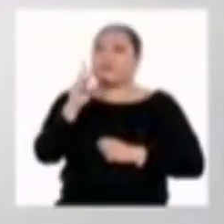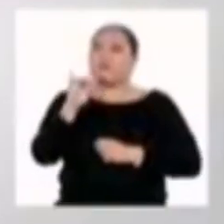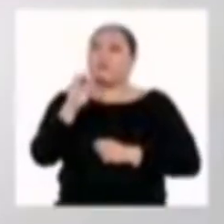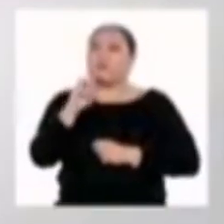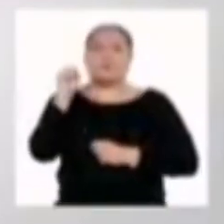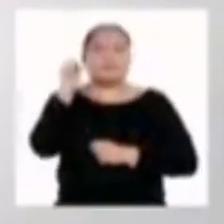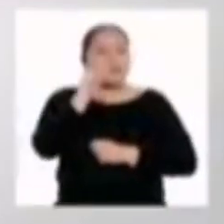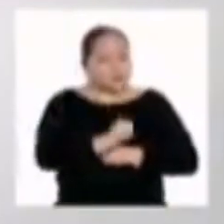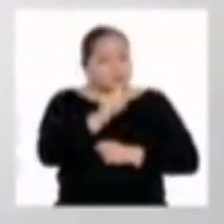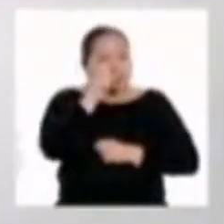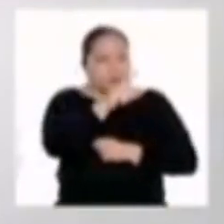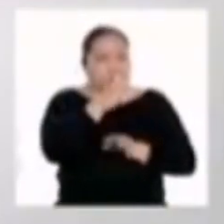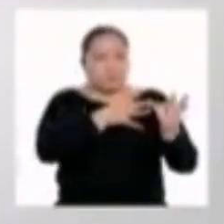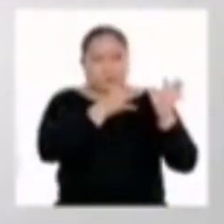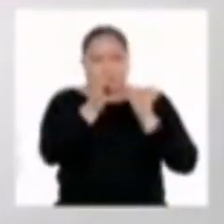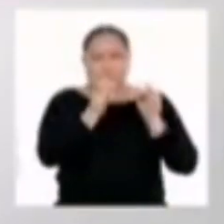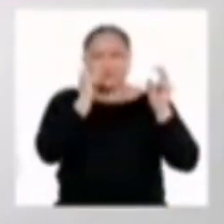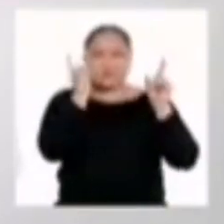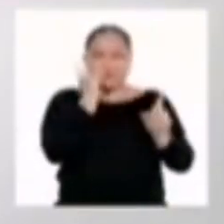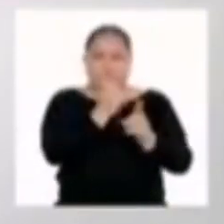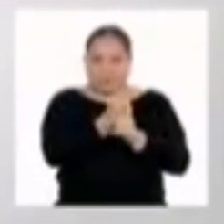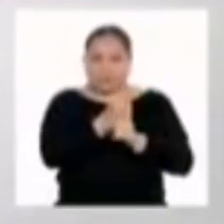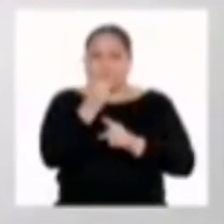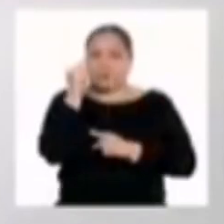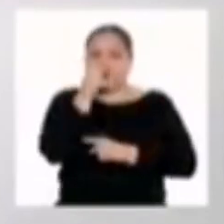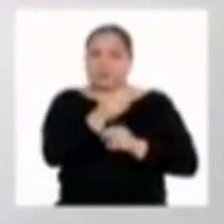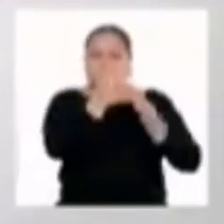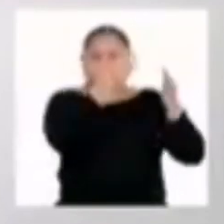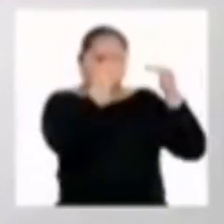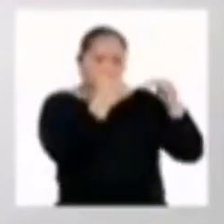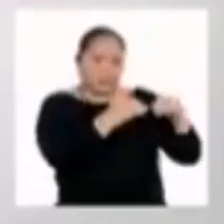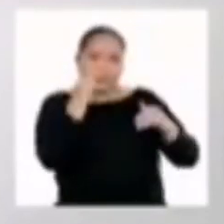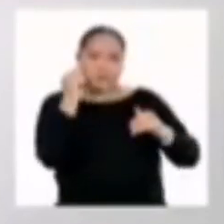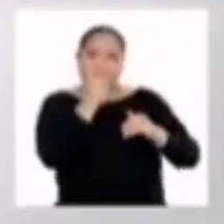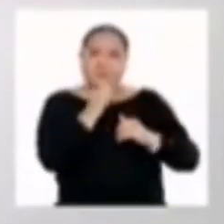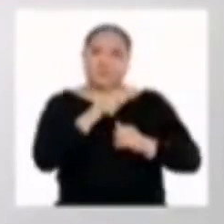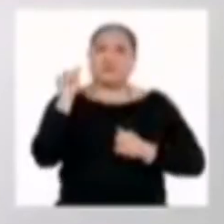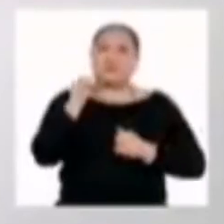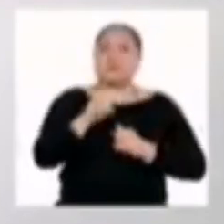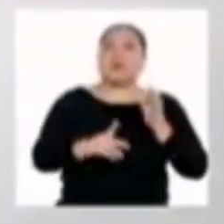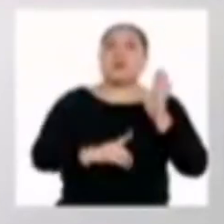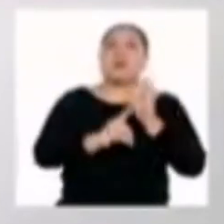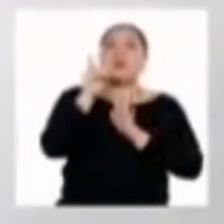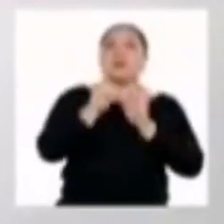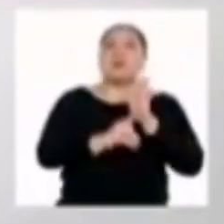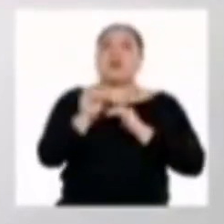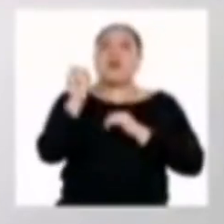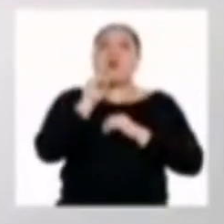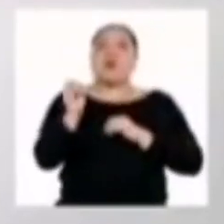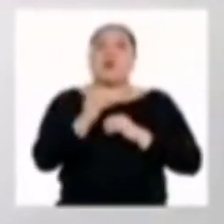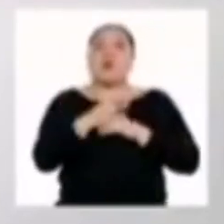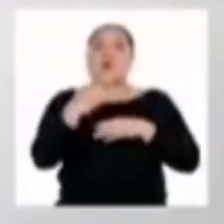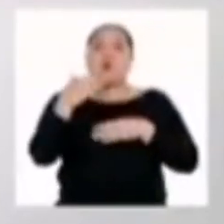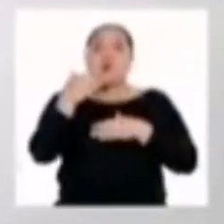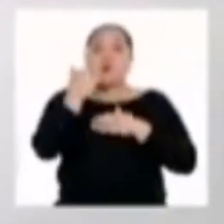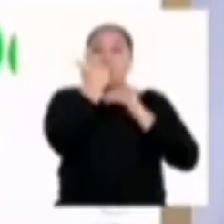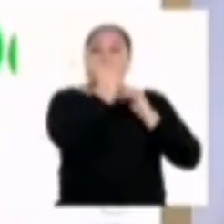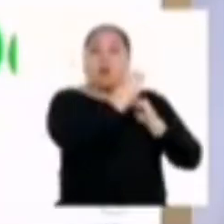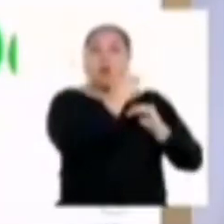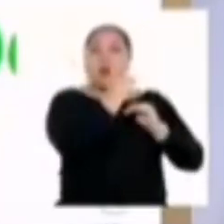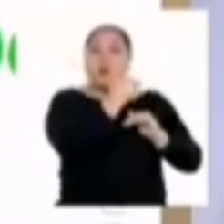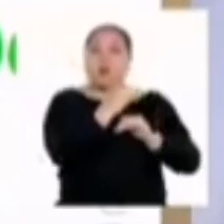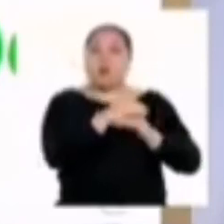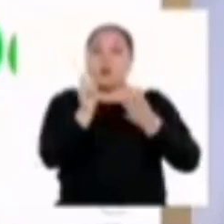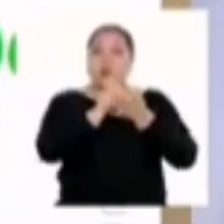Sí, tu explicación es correcta. Lo que estamos viendo ahora es el desarrollo o el cuerpo del texto